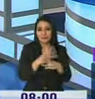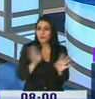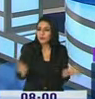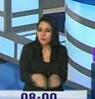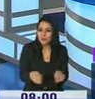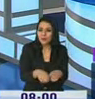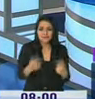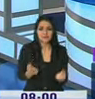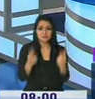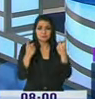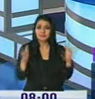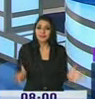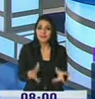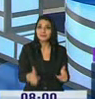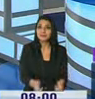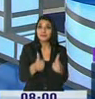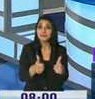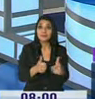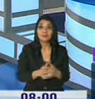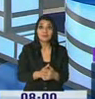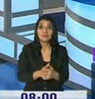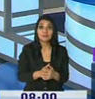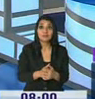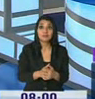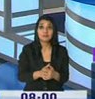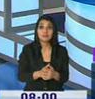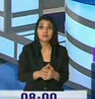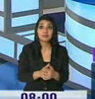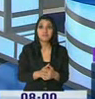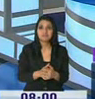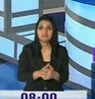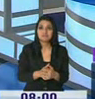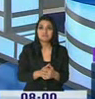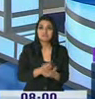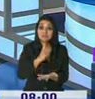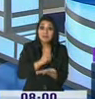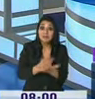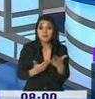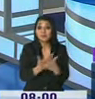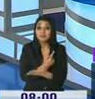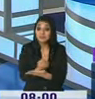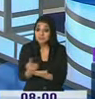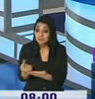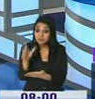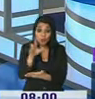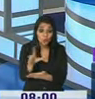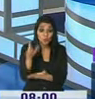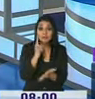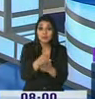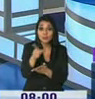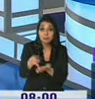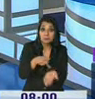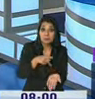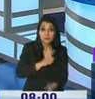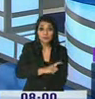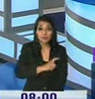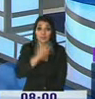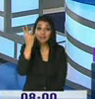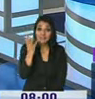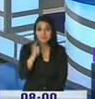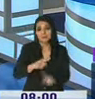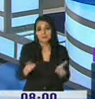buen ánimo, ya que... ¿Ah? Caray, me puse de nuevo. Ya que, claro, una nueva semana es quincena, usted no ha cobrado todavía. No todavía,